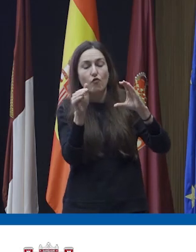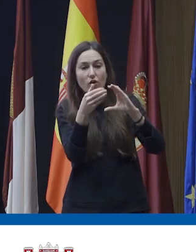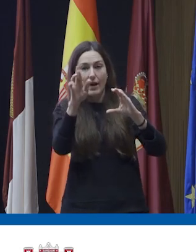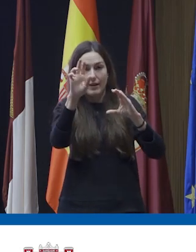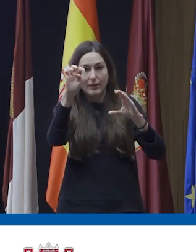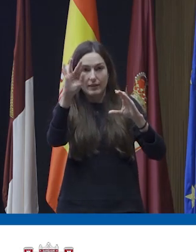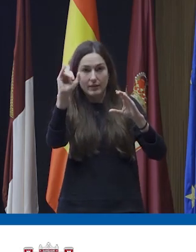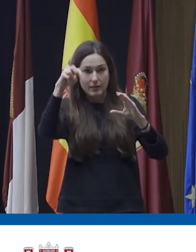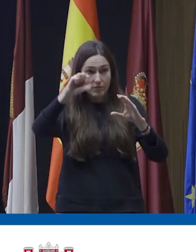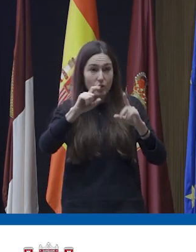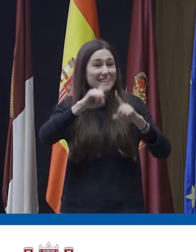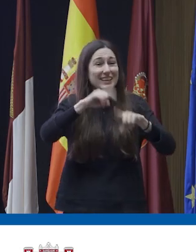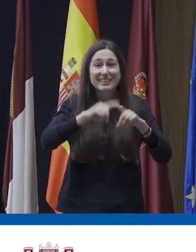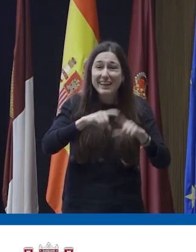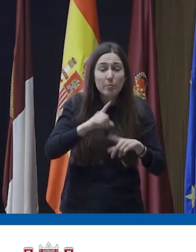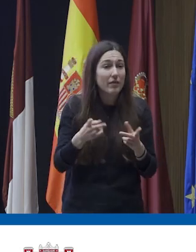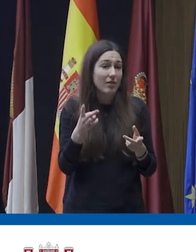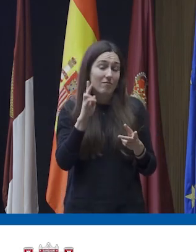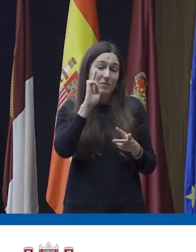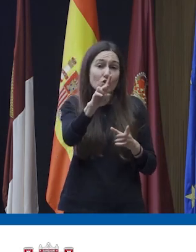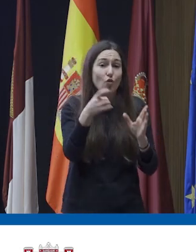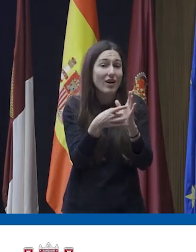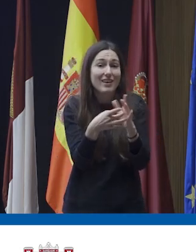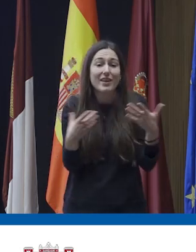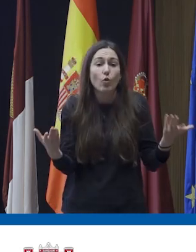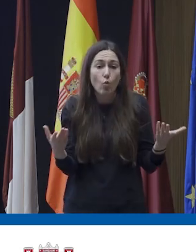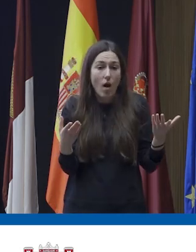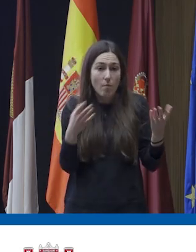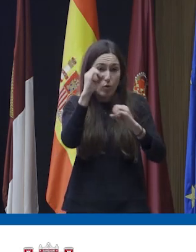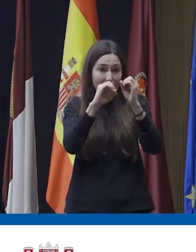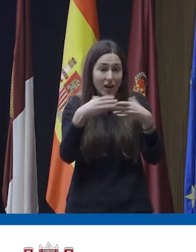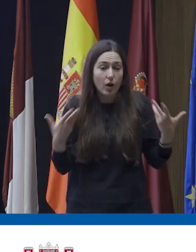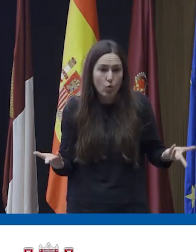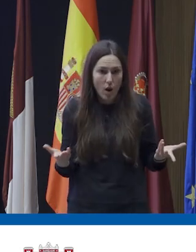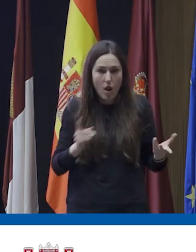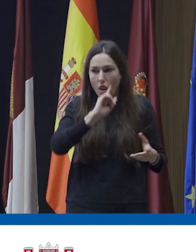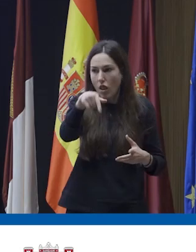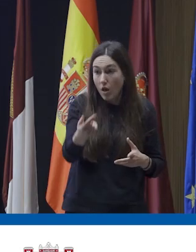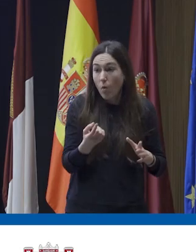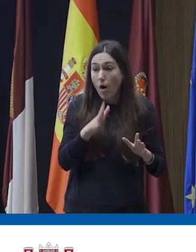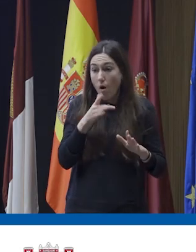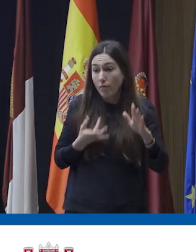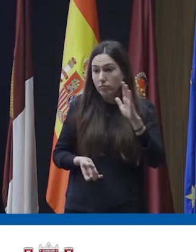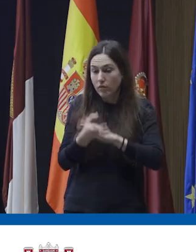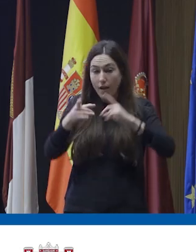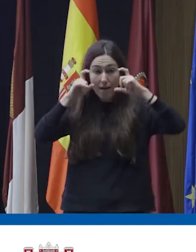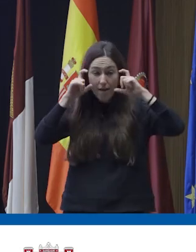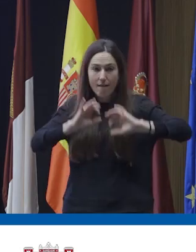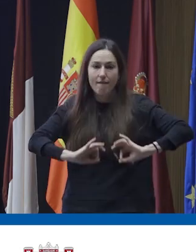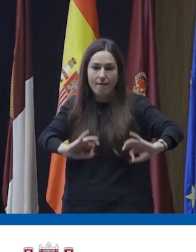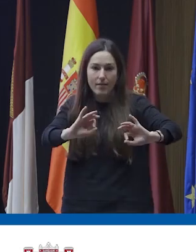también del estado de la visión que tiene el paciente, ¿vale? Y luego ahora han sacado unas lentes especiales para casos avanzados que lo que hacen